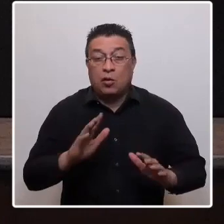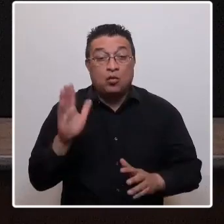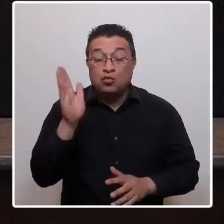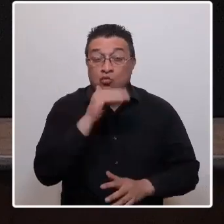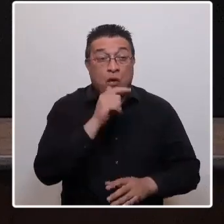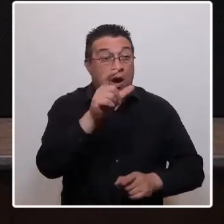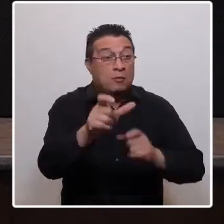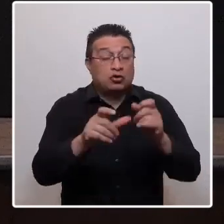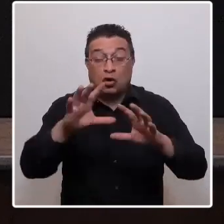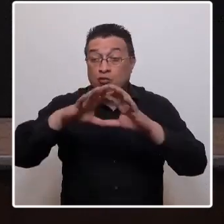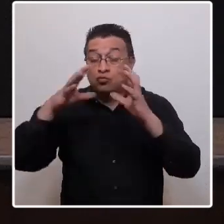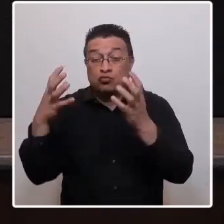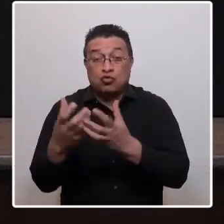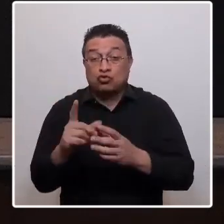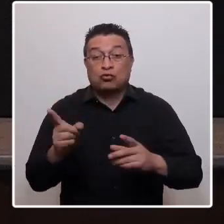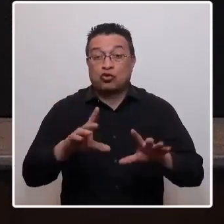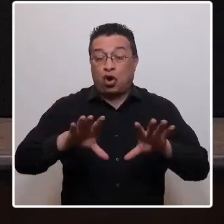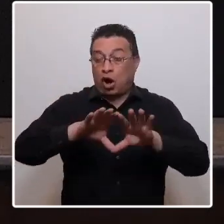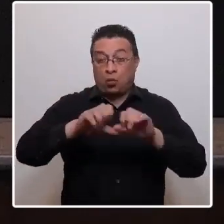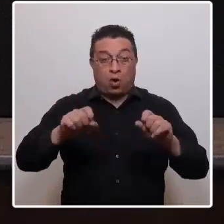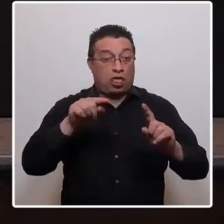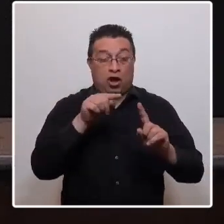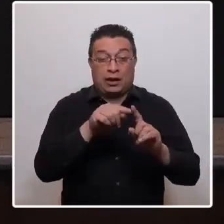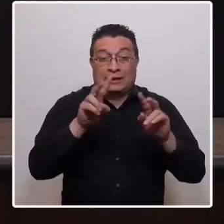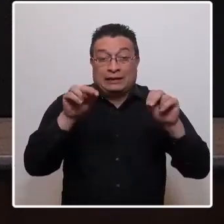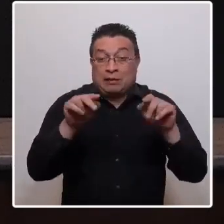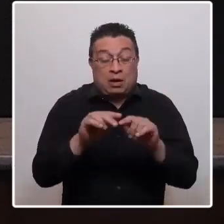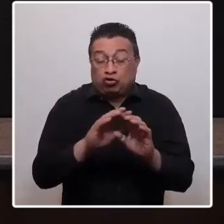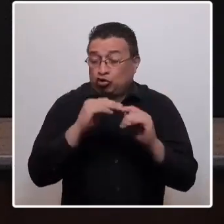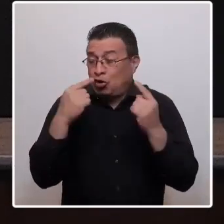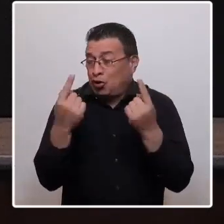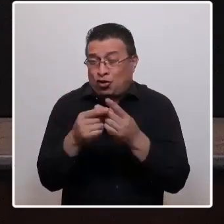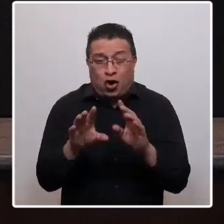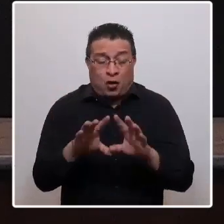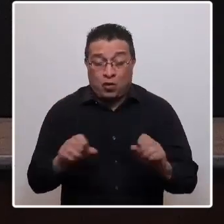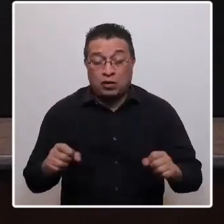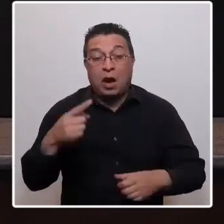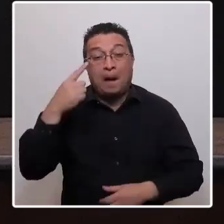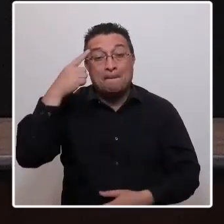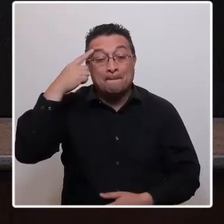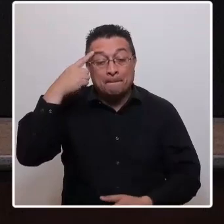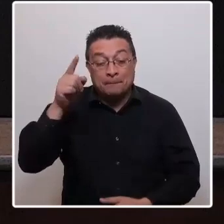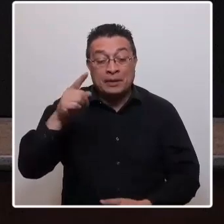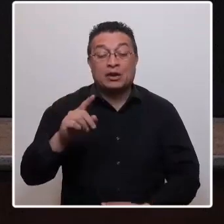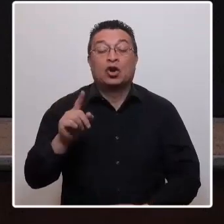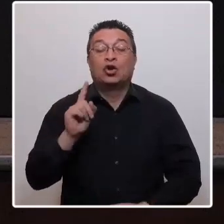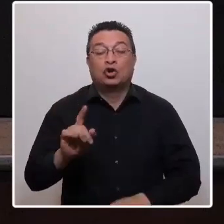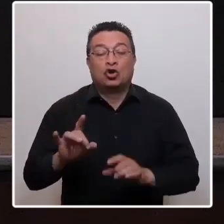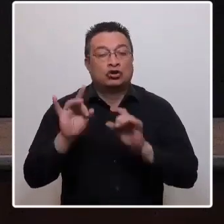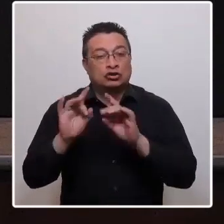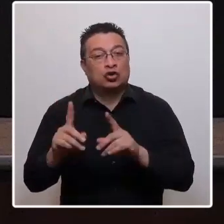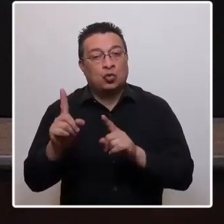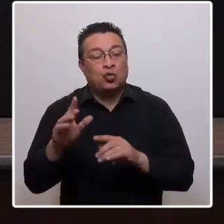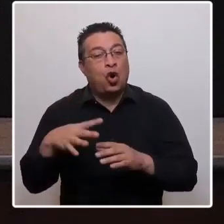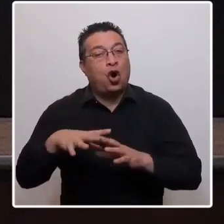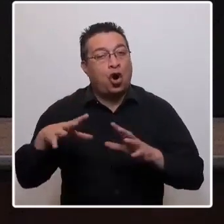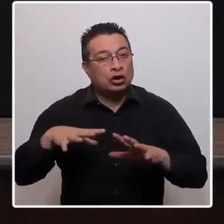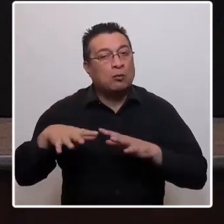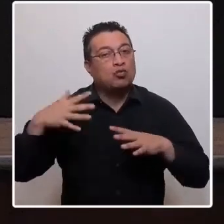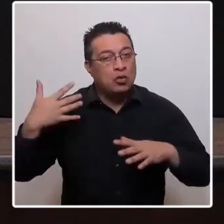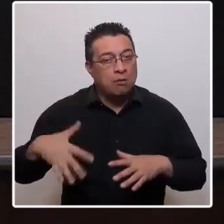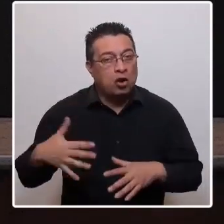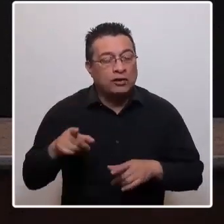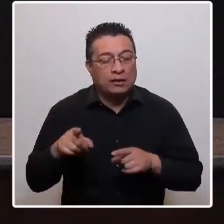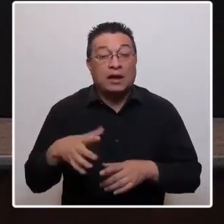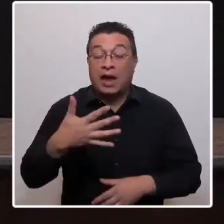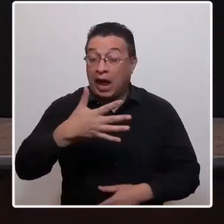en el mundo que no esté de acuerdo con aquello. Pero no se consagra algo fundamental, que